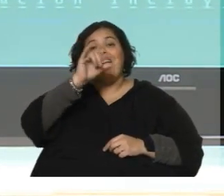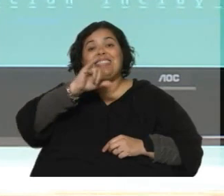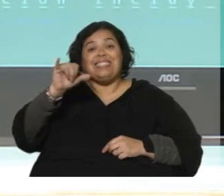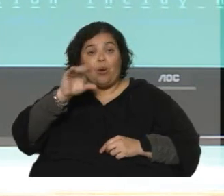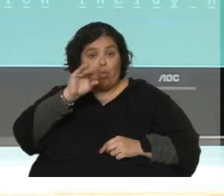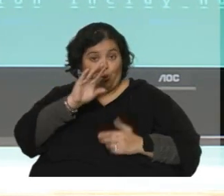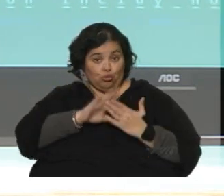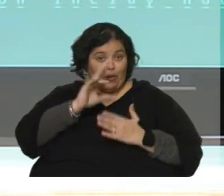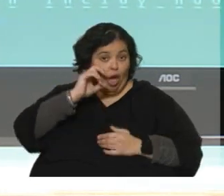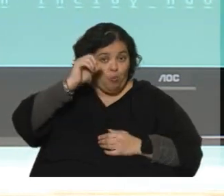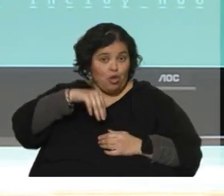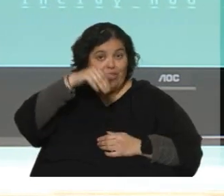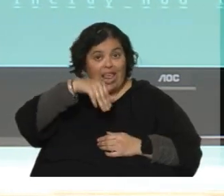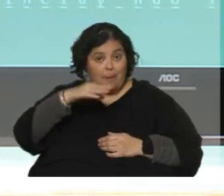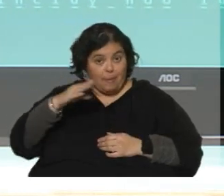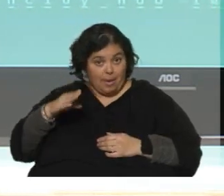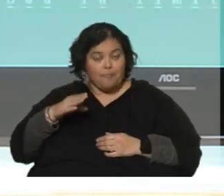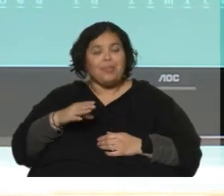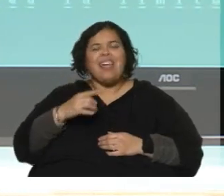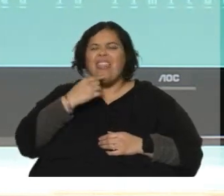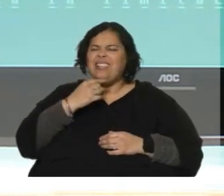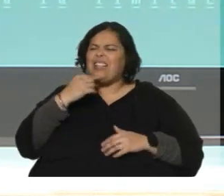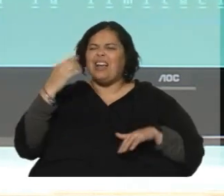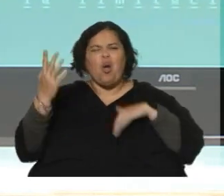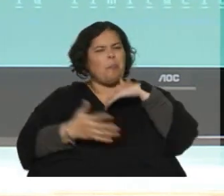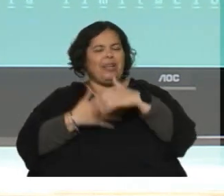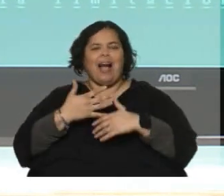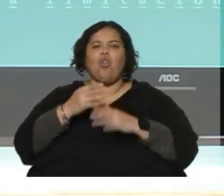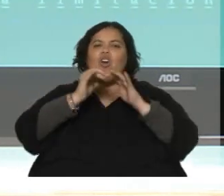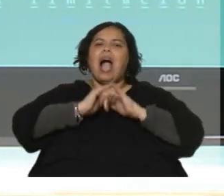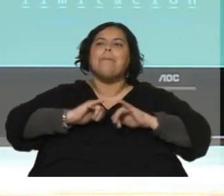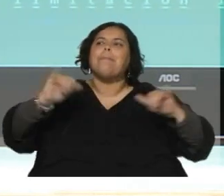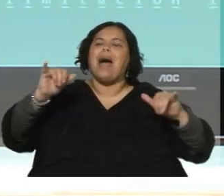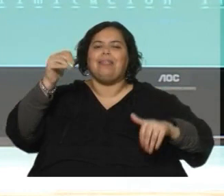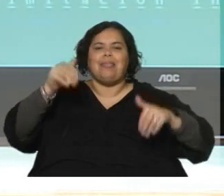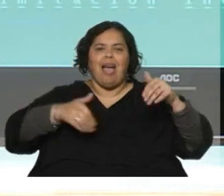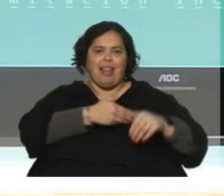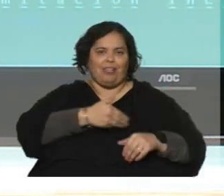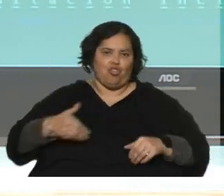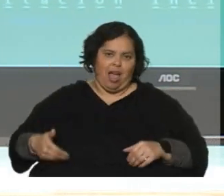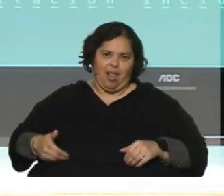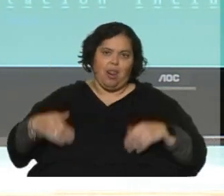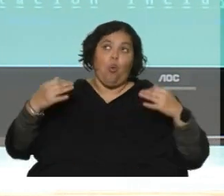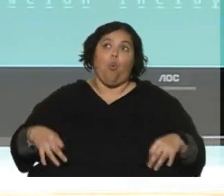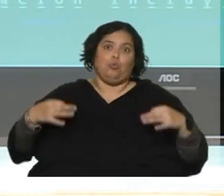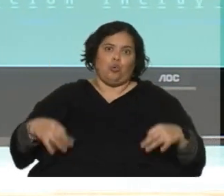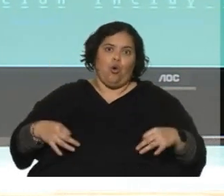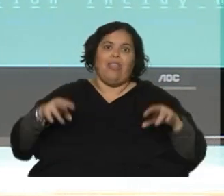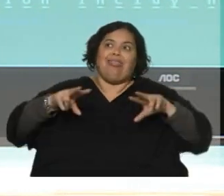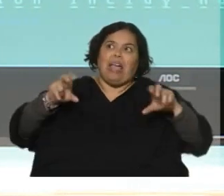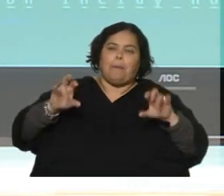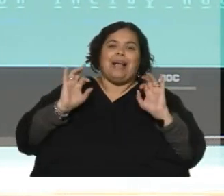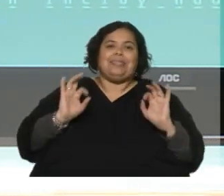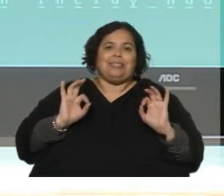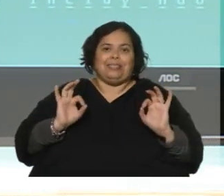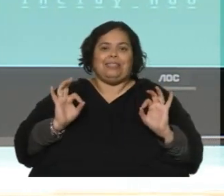mpp una es que entreveraría mucho la campaña fíjense que poner este tema tan sensible en